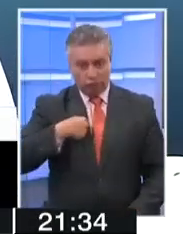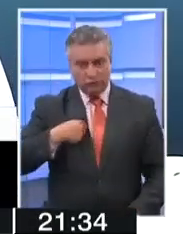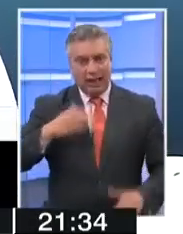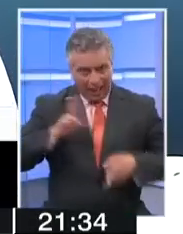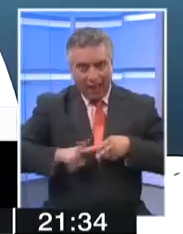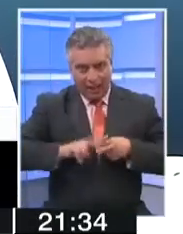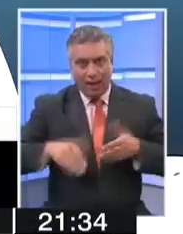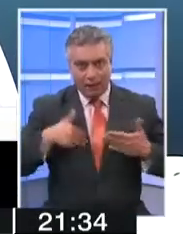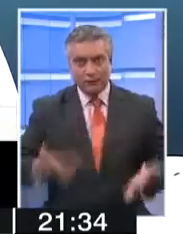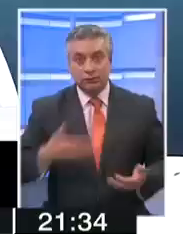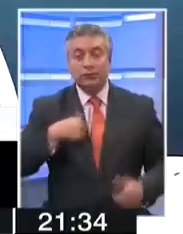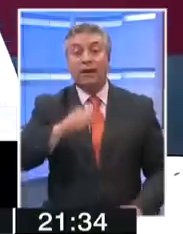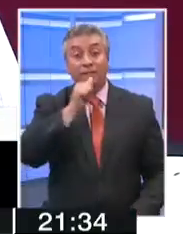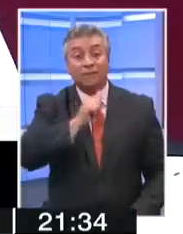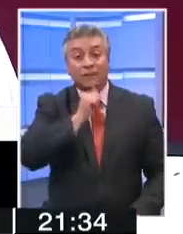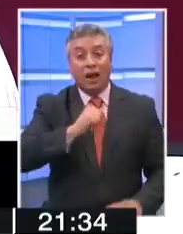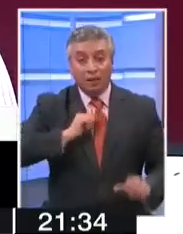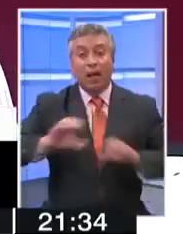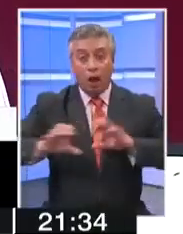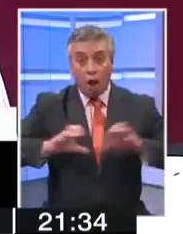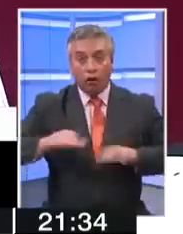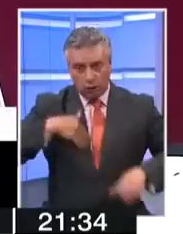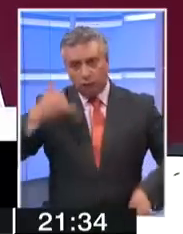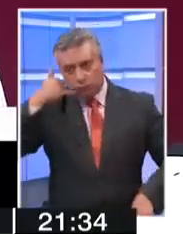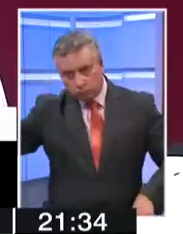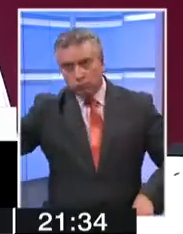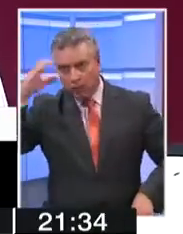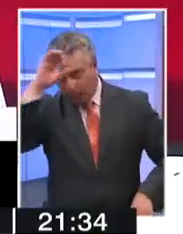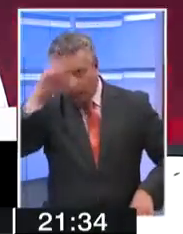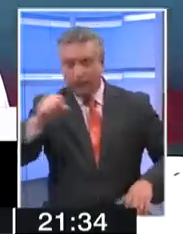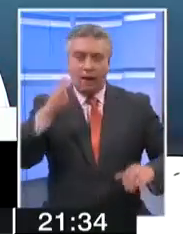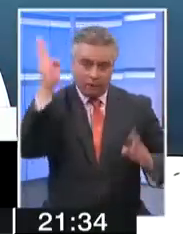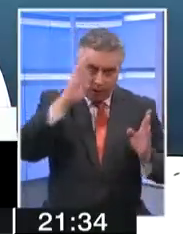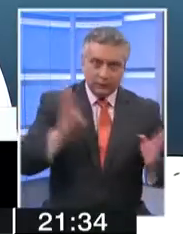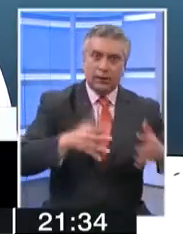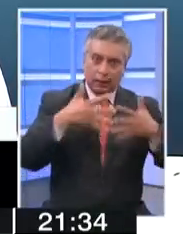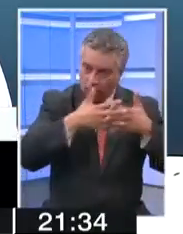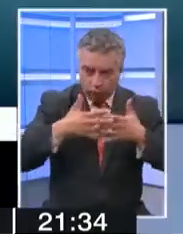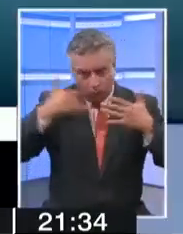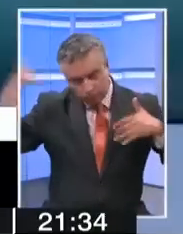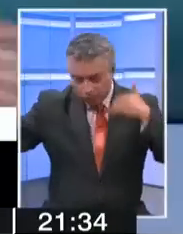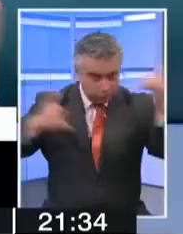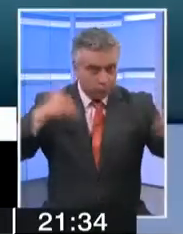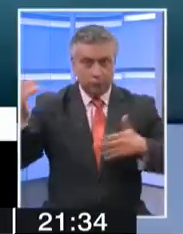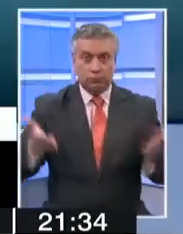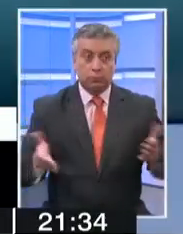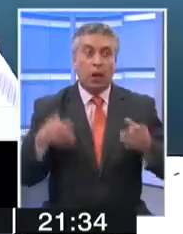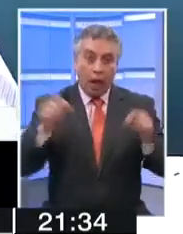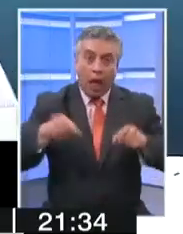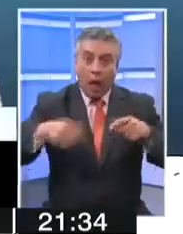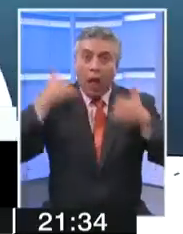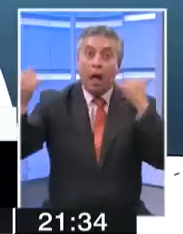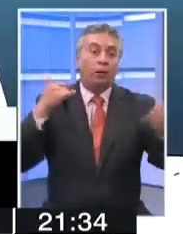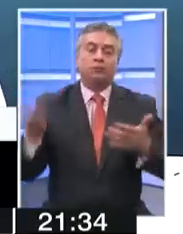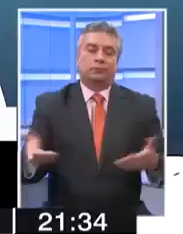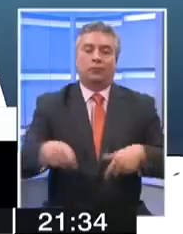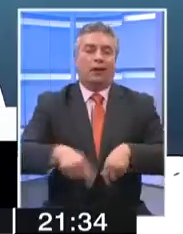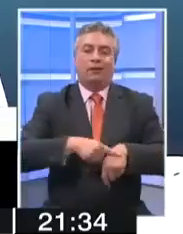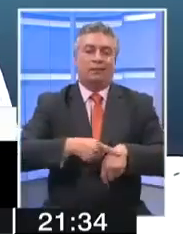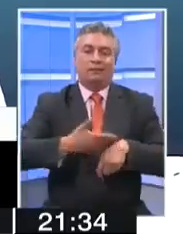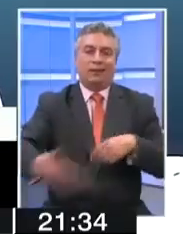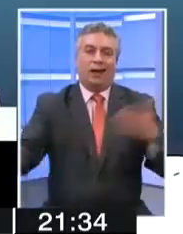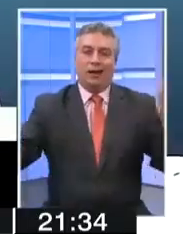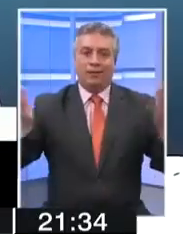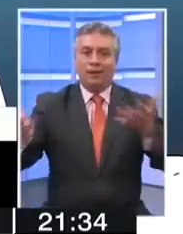hacer. Y si nos faltan cosas, llamamos a Argentina, llamamos a Brasil, llamamos a Estados Unidos. ¿Y las gestiones que se están haciendo ahora? Pero ahora.